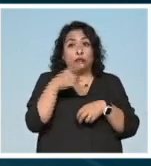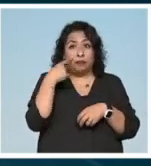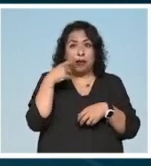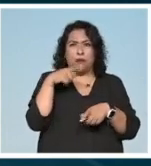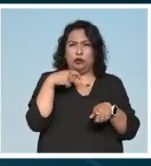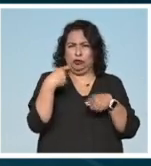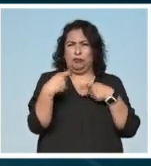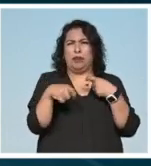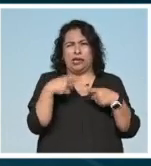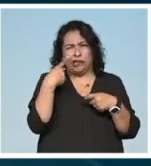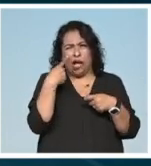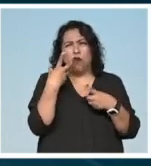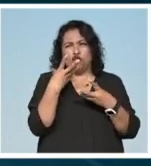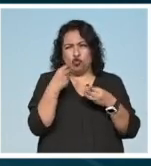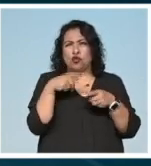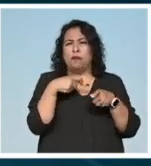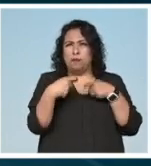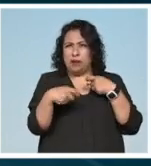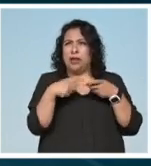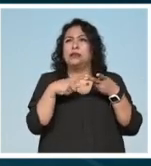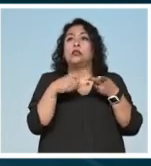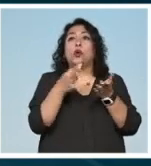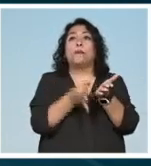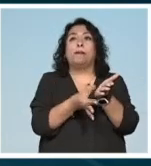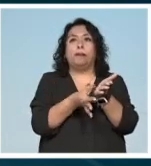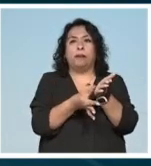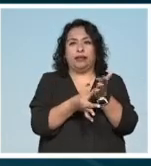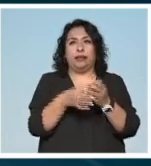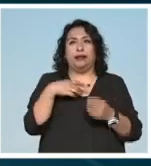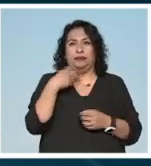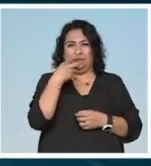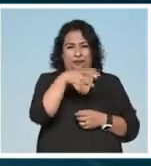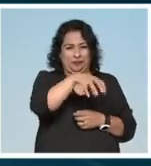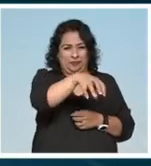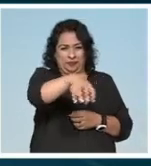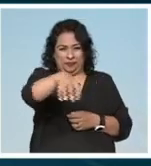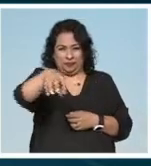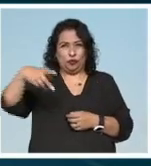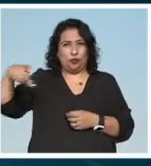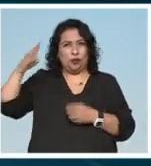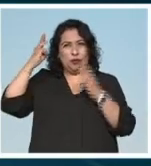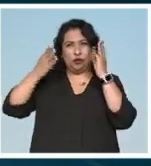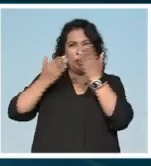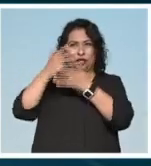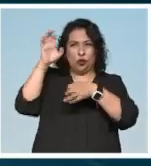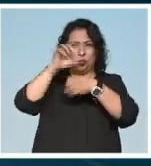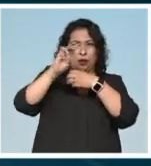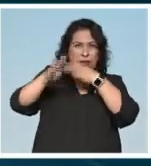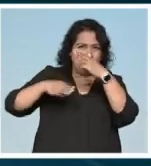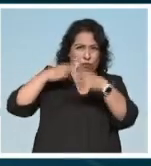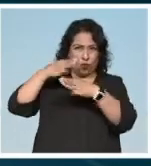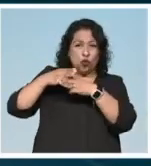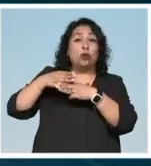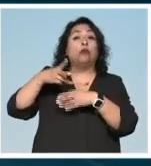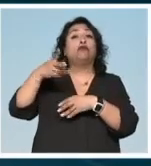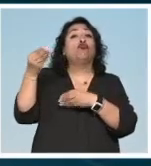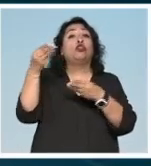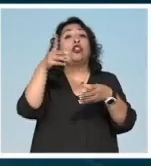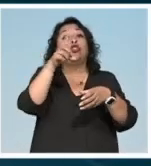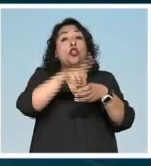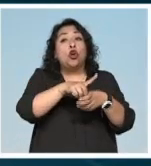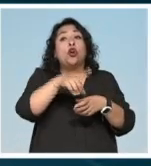plástico en mayor medida y también el metal. Estas piezas del acervo del Museo Nacional de las Culturas del Mundo son donaciones